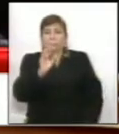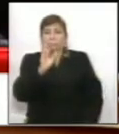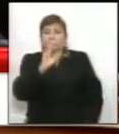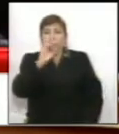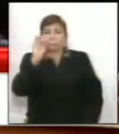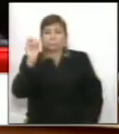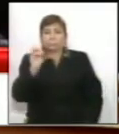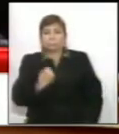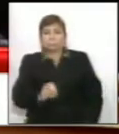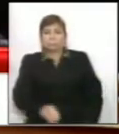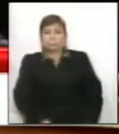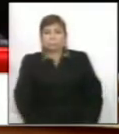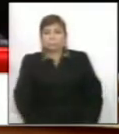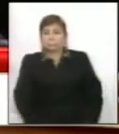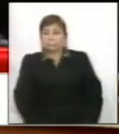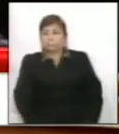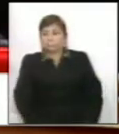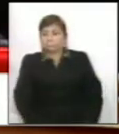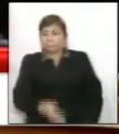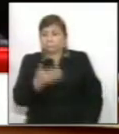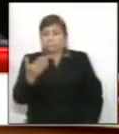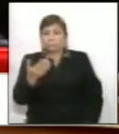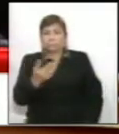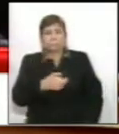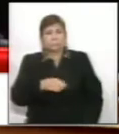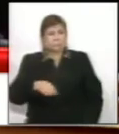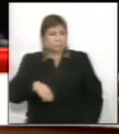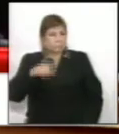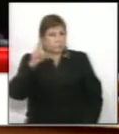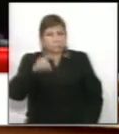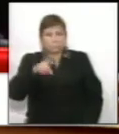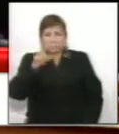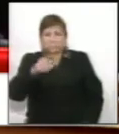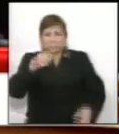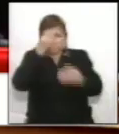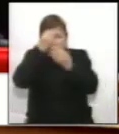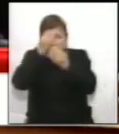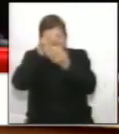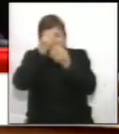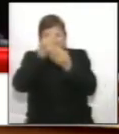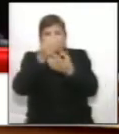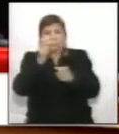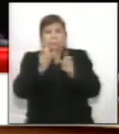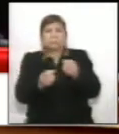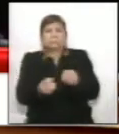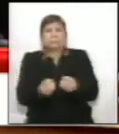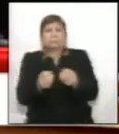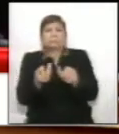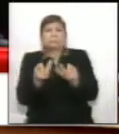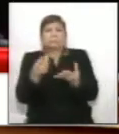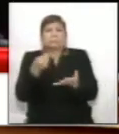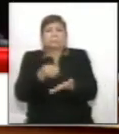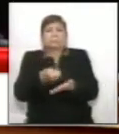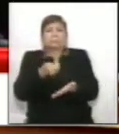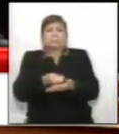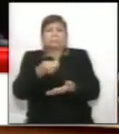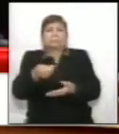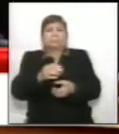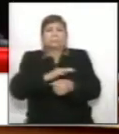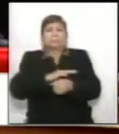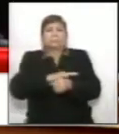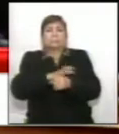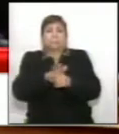36.5%. Señor Premier, es necesario que informe al país cuánto se viene invirtiendo en la lucha contra